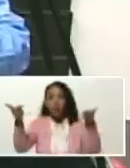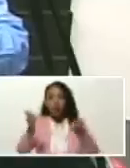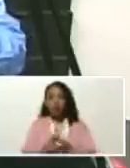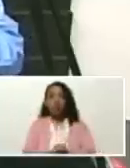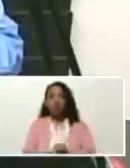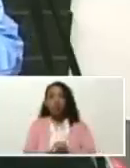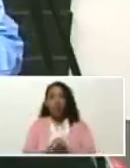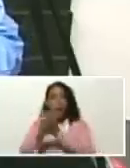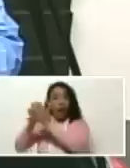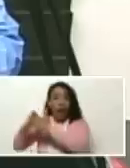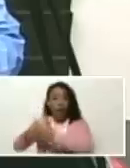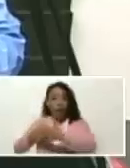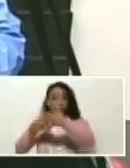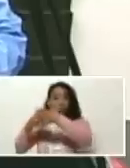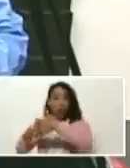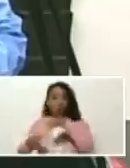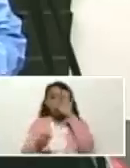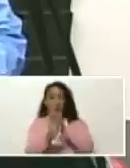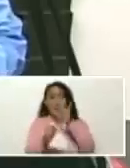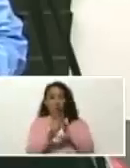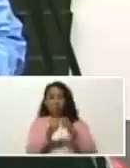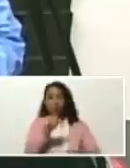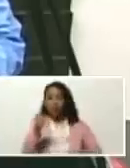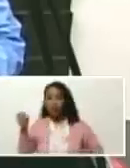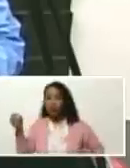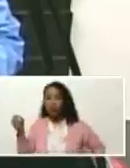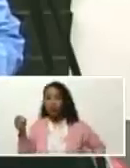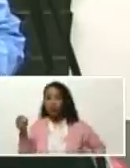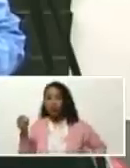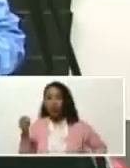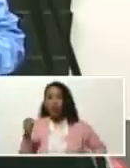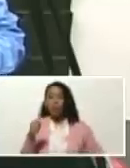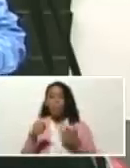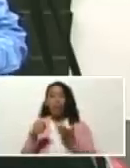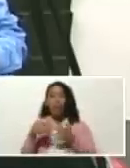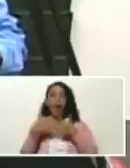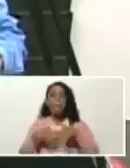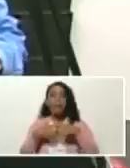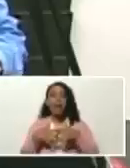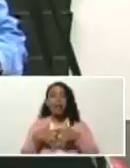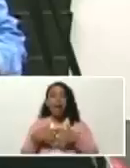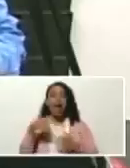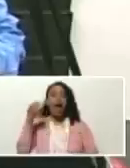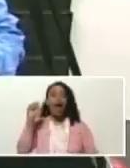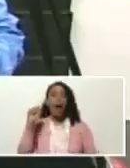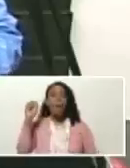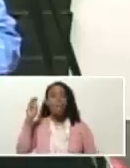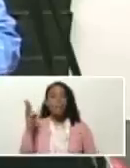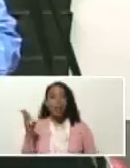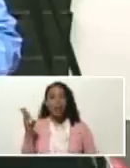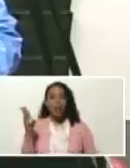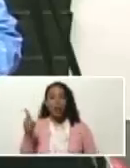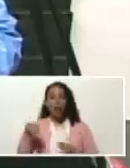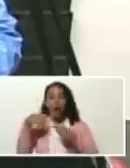desde Estados Unidos por la agencia ap la agencia routers